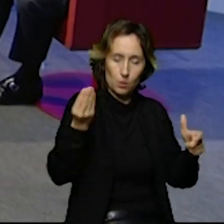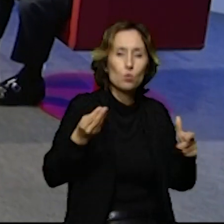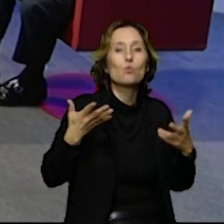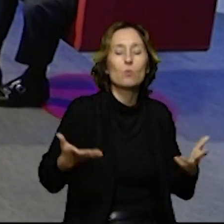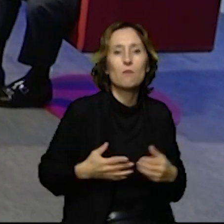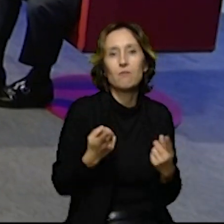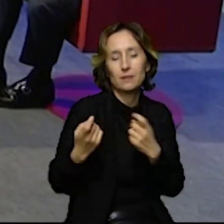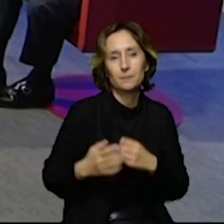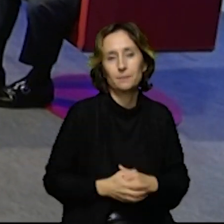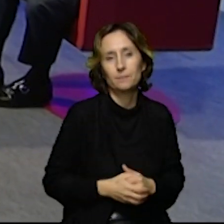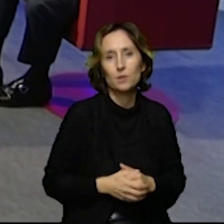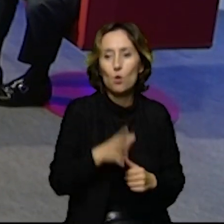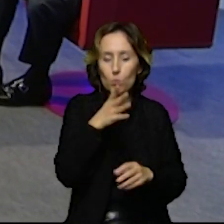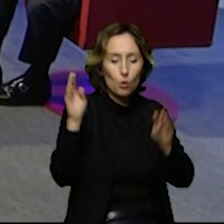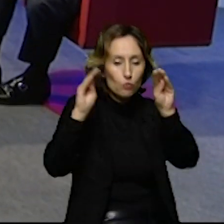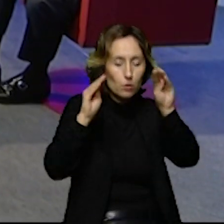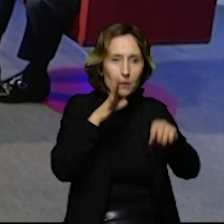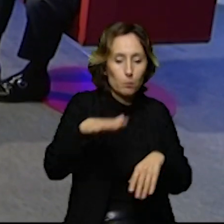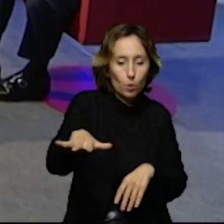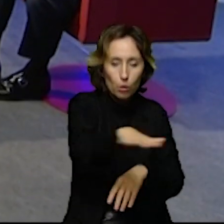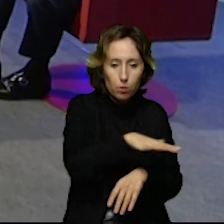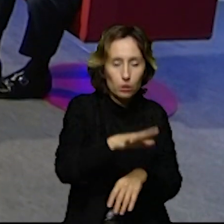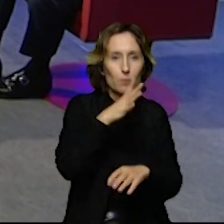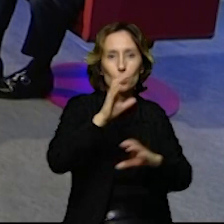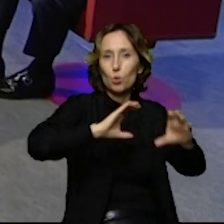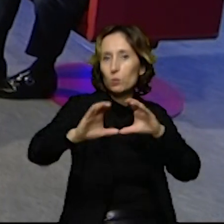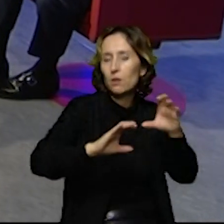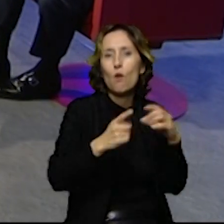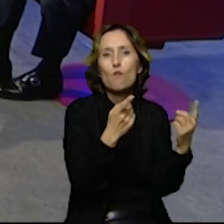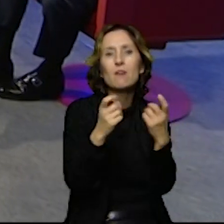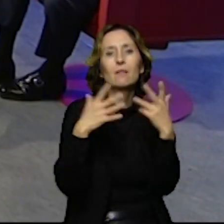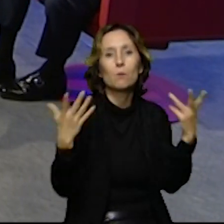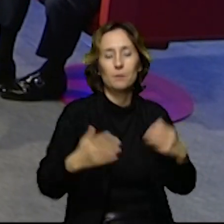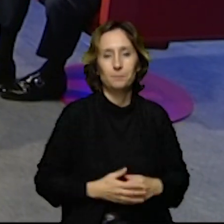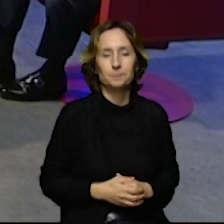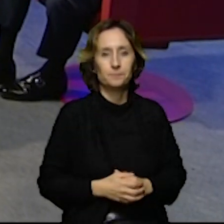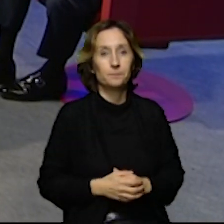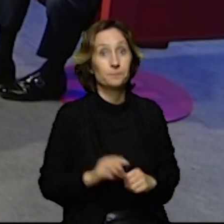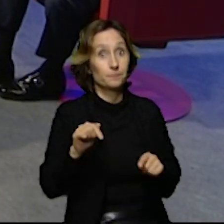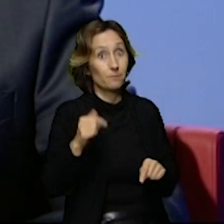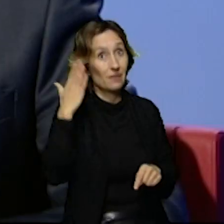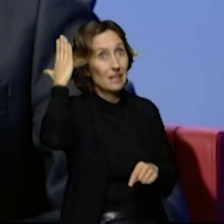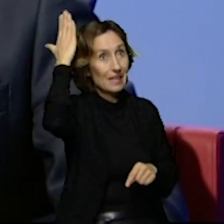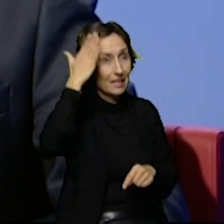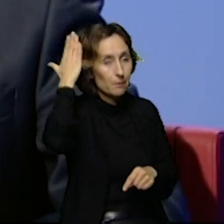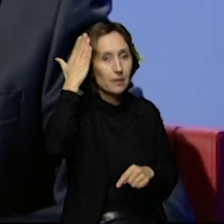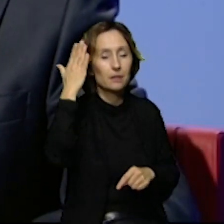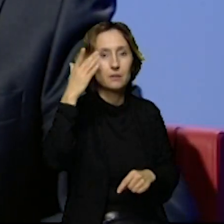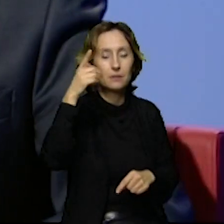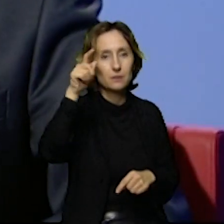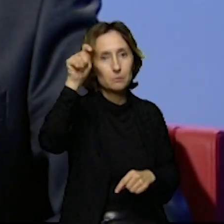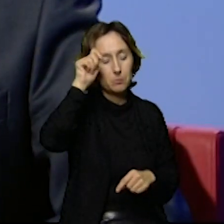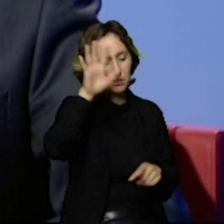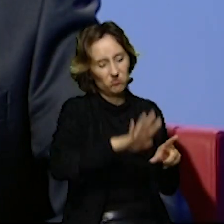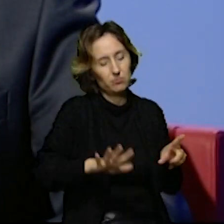Hombre... ¿Por formación, por ubicación, por comunicaciones? Yo creo que Navarra y Pamplona, pero Navarra en